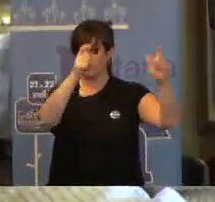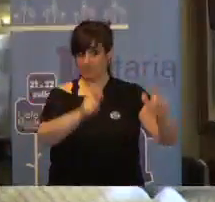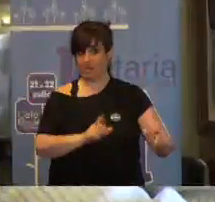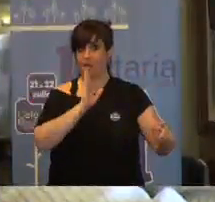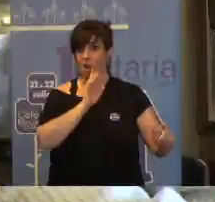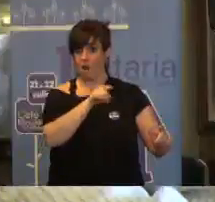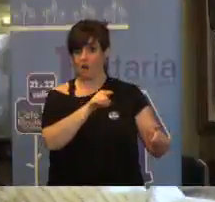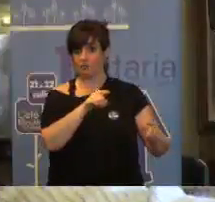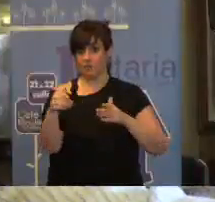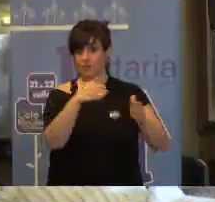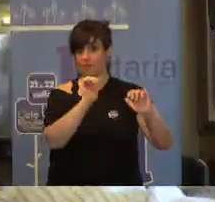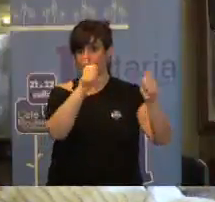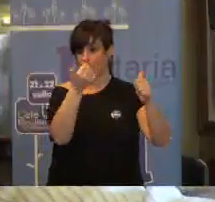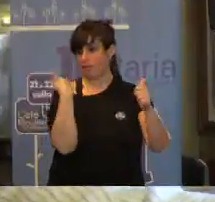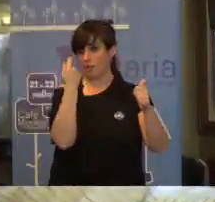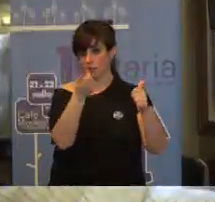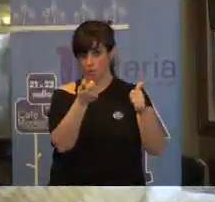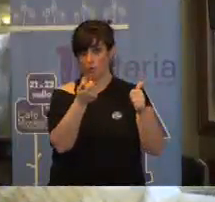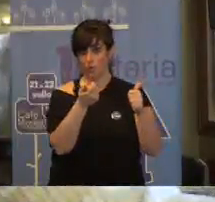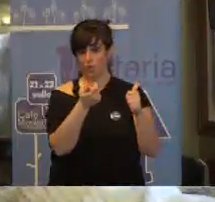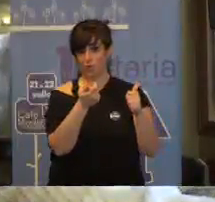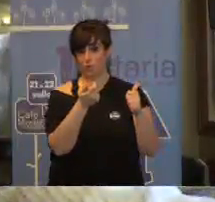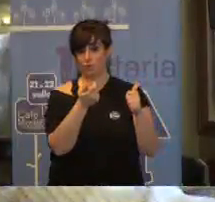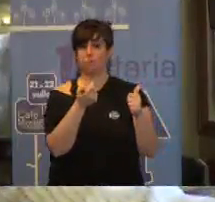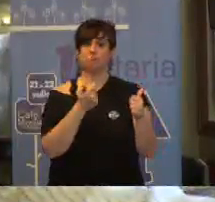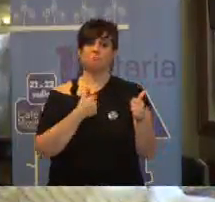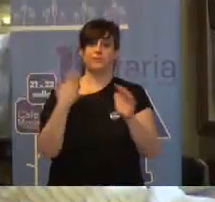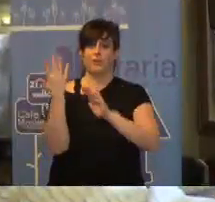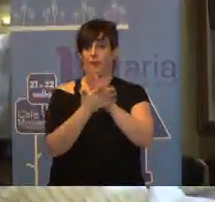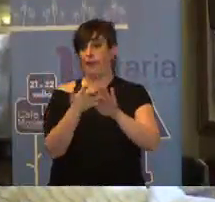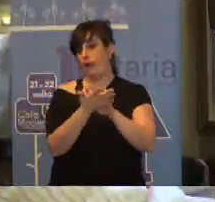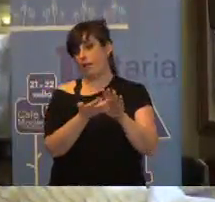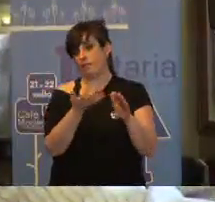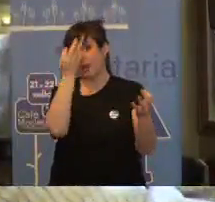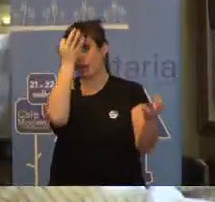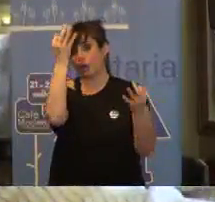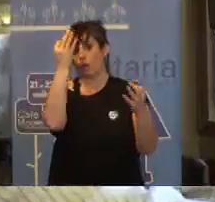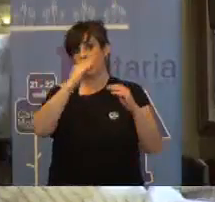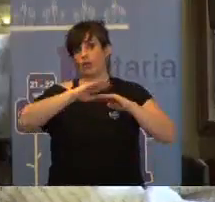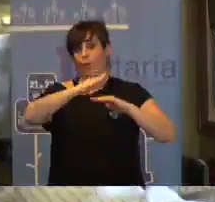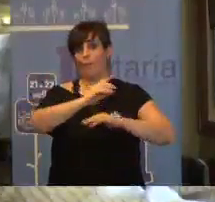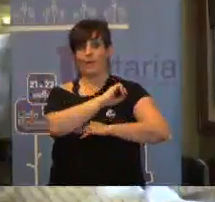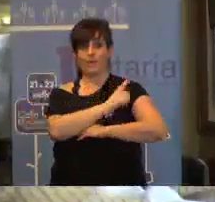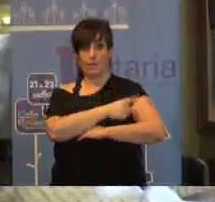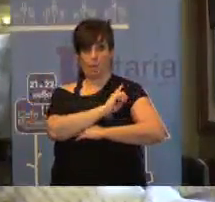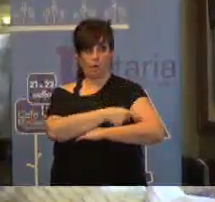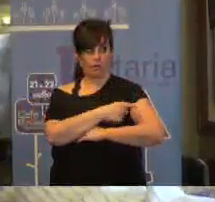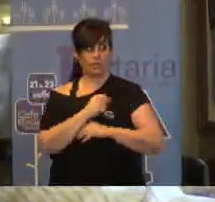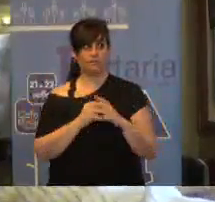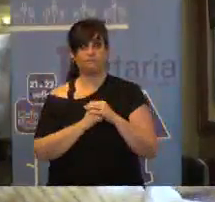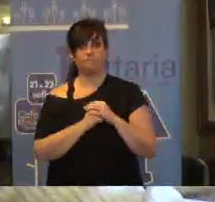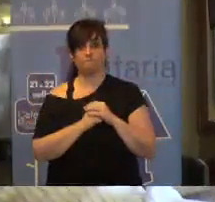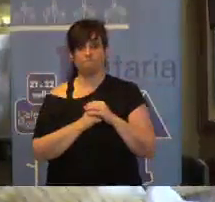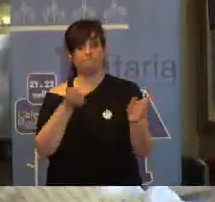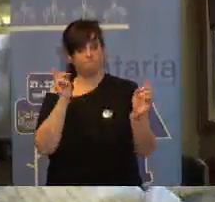iniciaron o seu camiño fai pouco, e vou a falar en concreto da Marea do Deporte, que tamén era unha